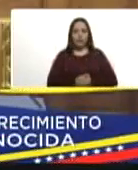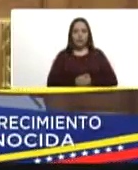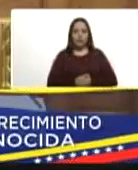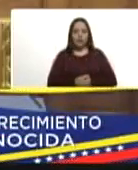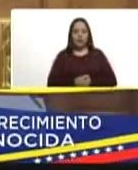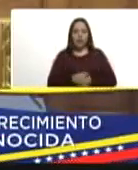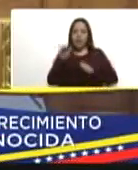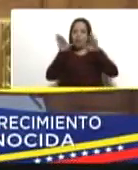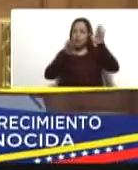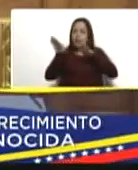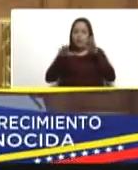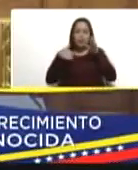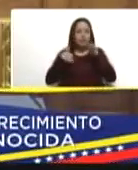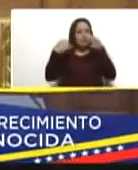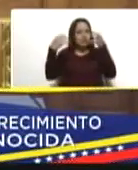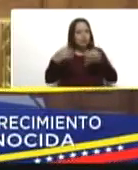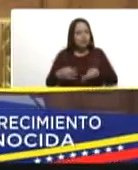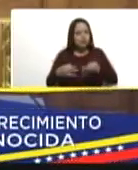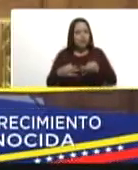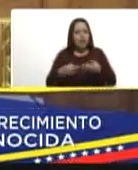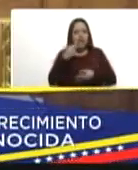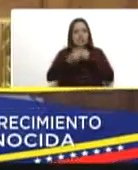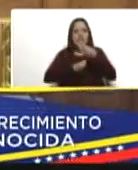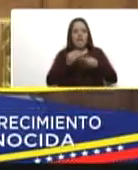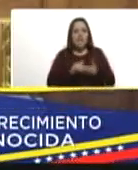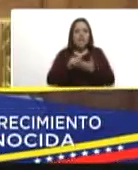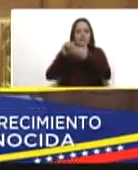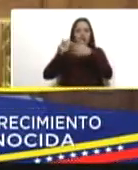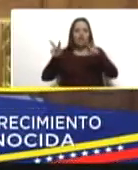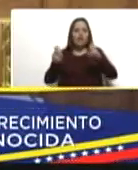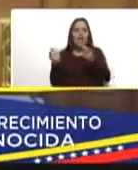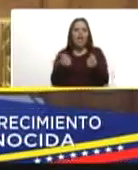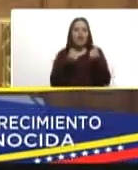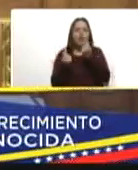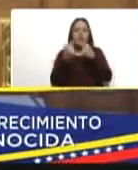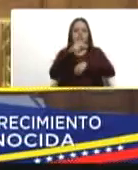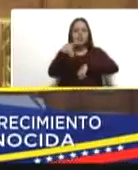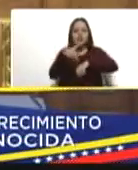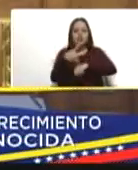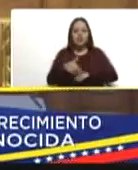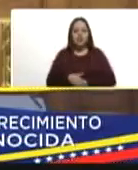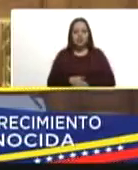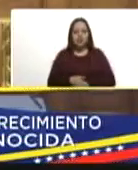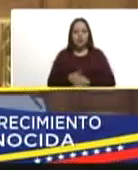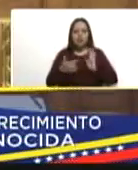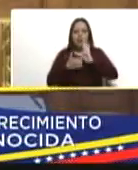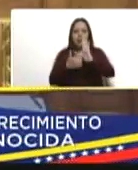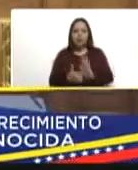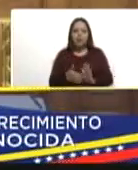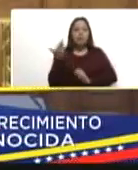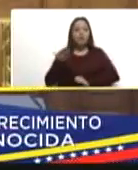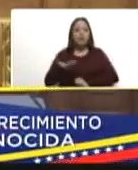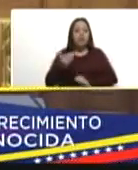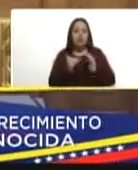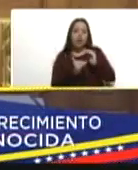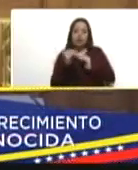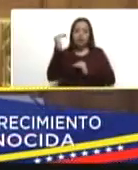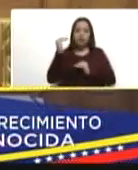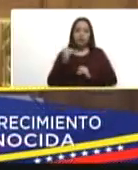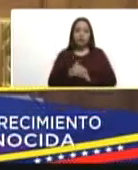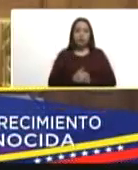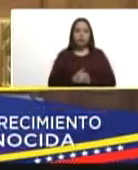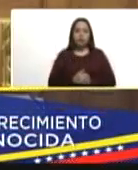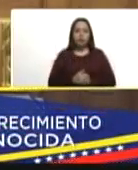temprano que tarde será la vanguardia de la nueva economía nacional experimentó un importante incremento